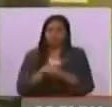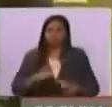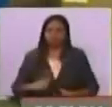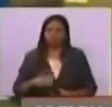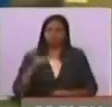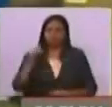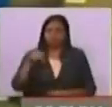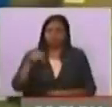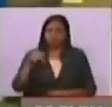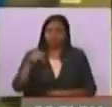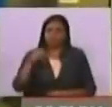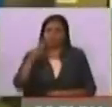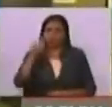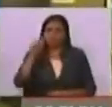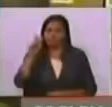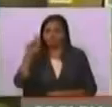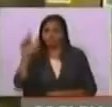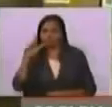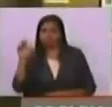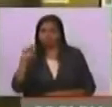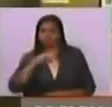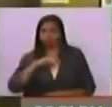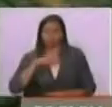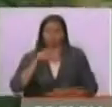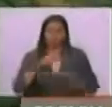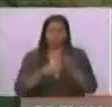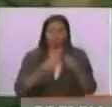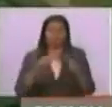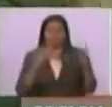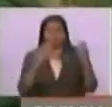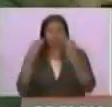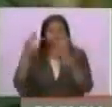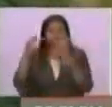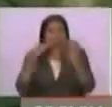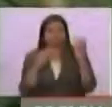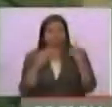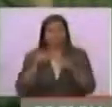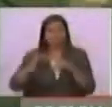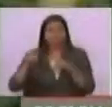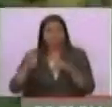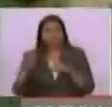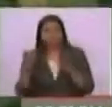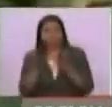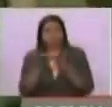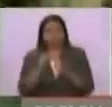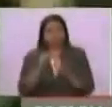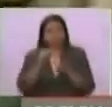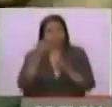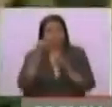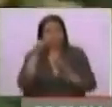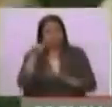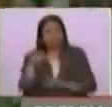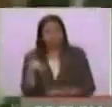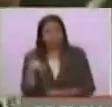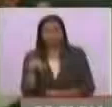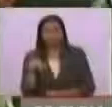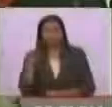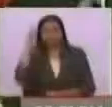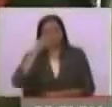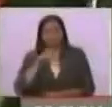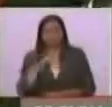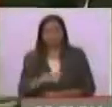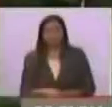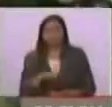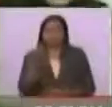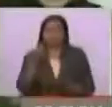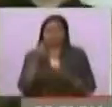la patilla, nosotros vamos a hacer aquí una escuela para niños especiales aquí en Portuguesa. Para eso va a ser esa